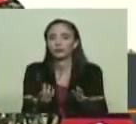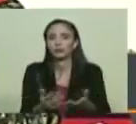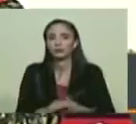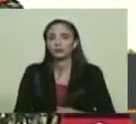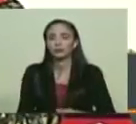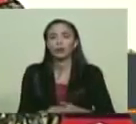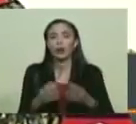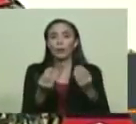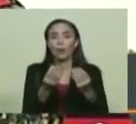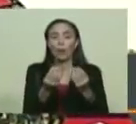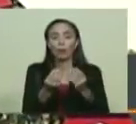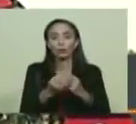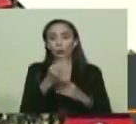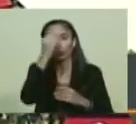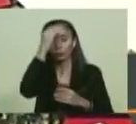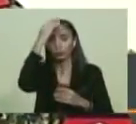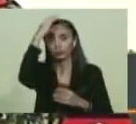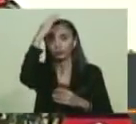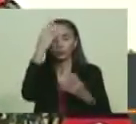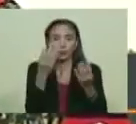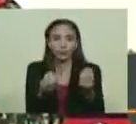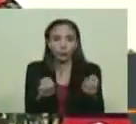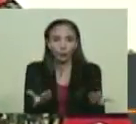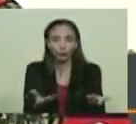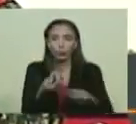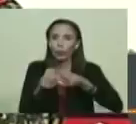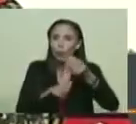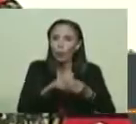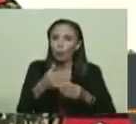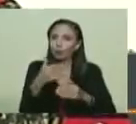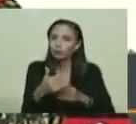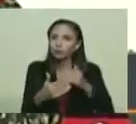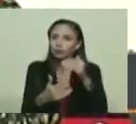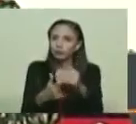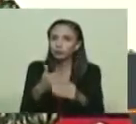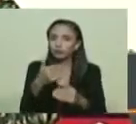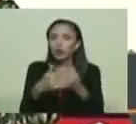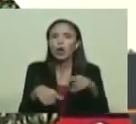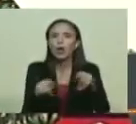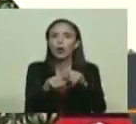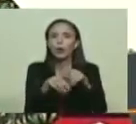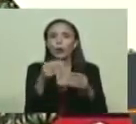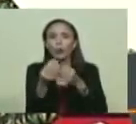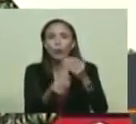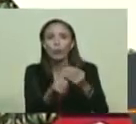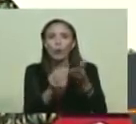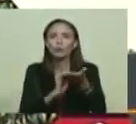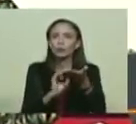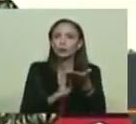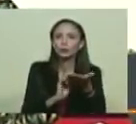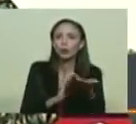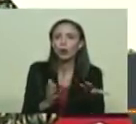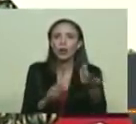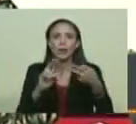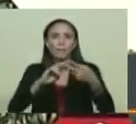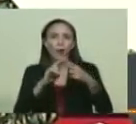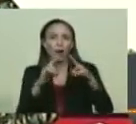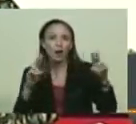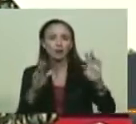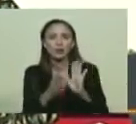la suficiente capacidad para defender el orden público, defender la paz